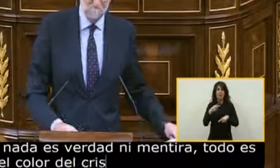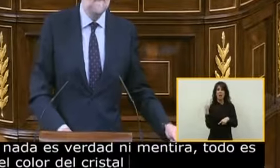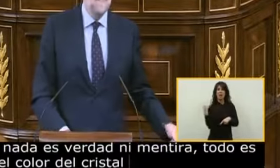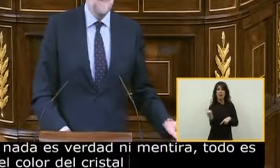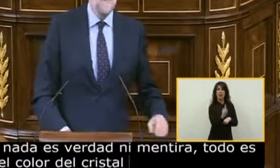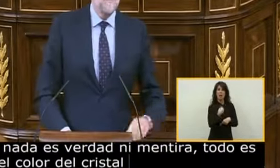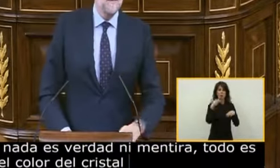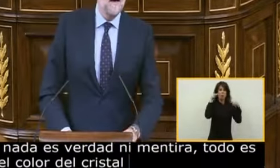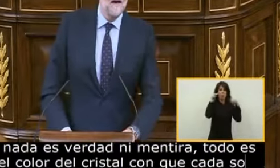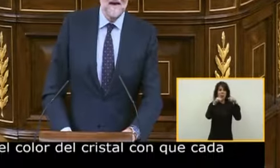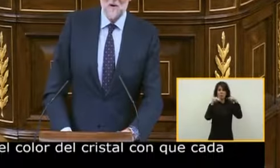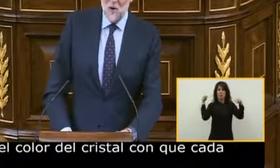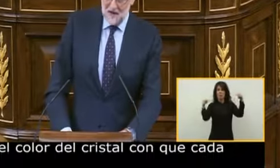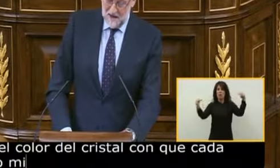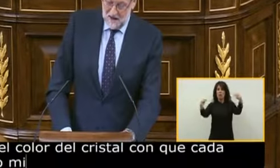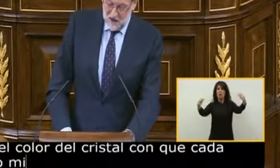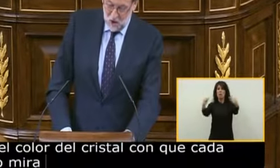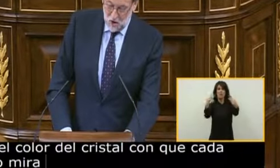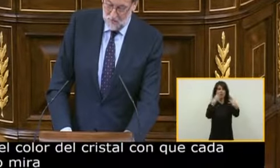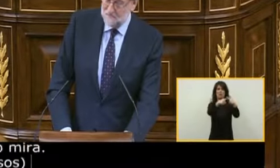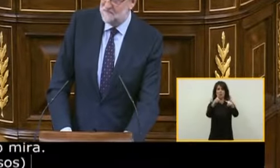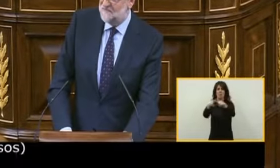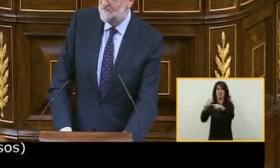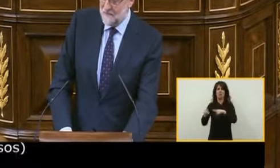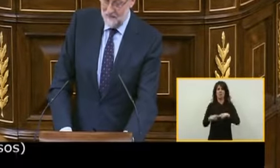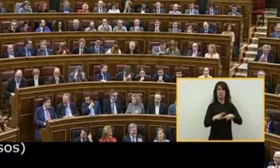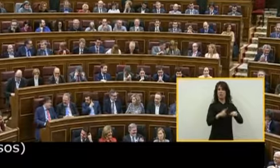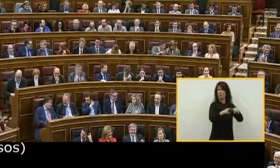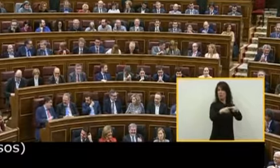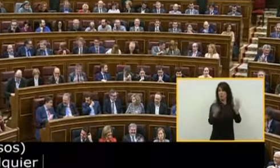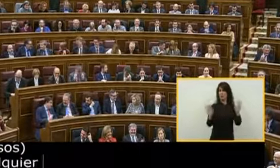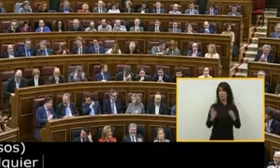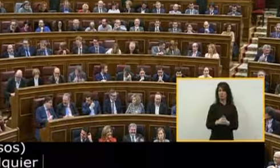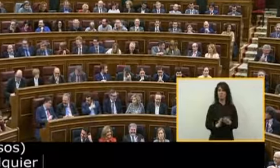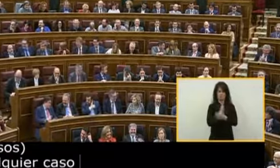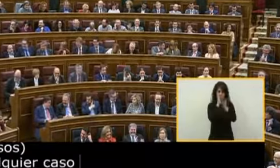mira. En cualquier caso...